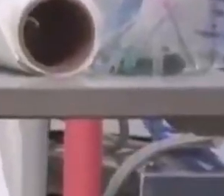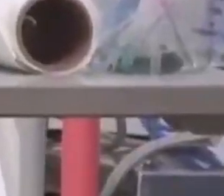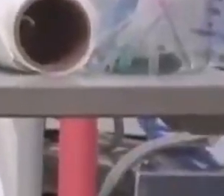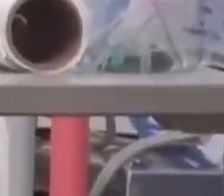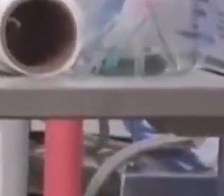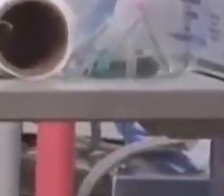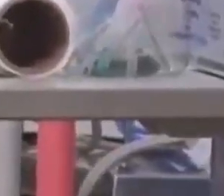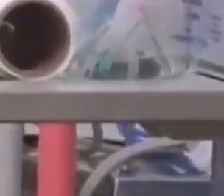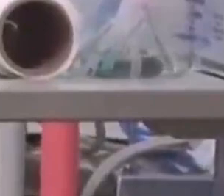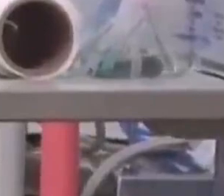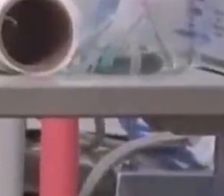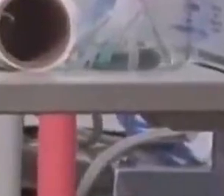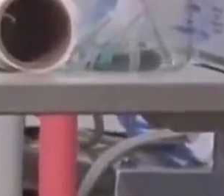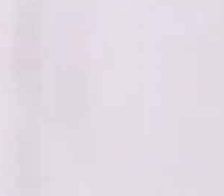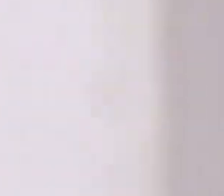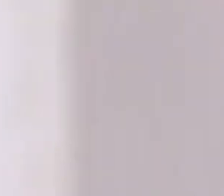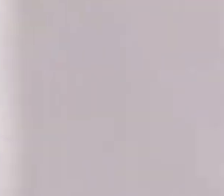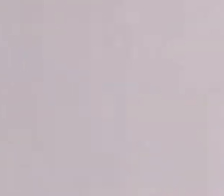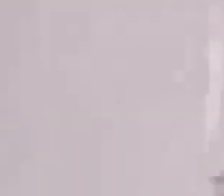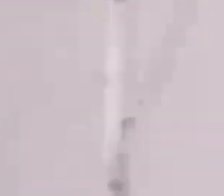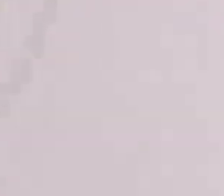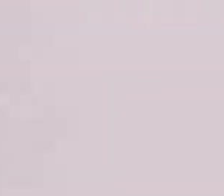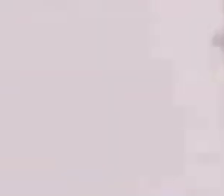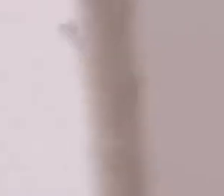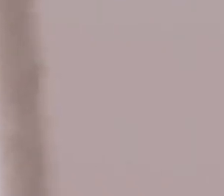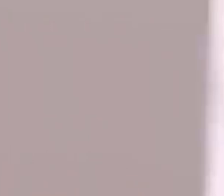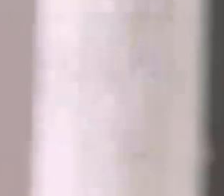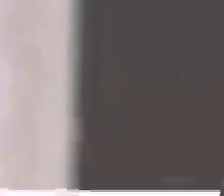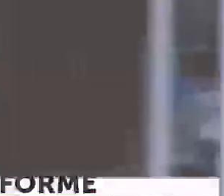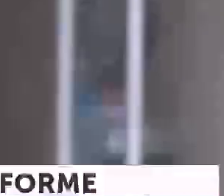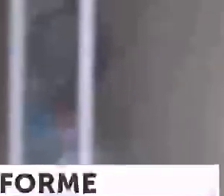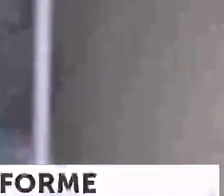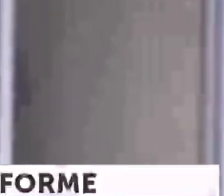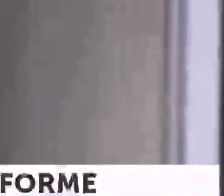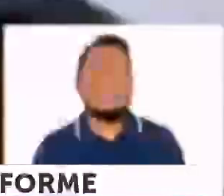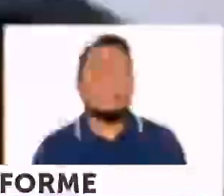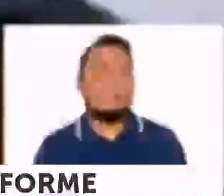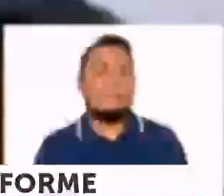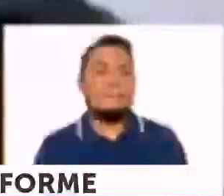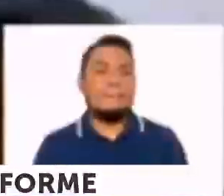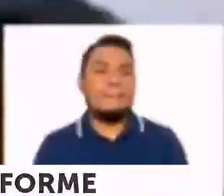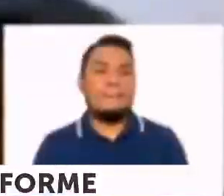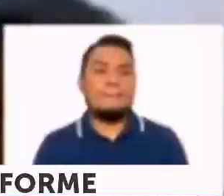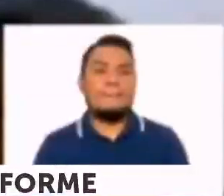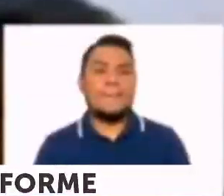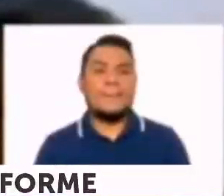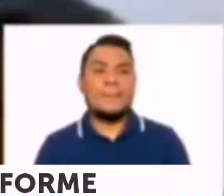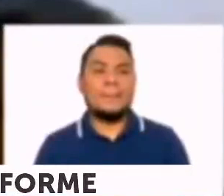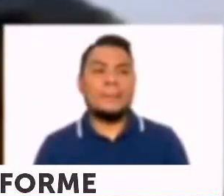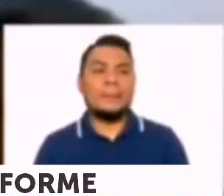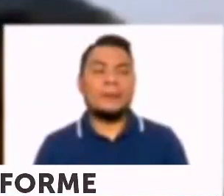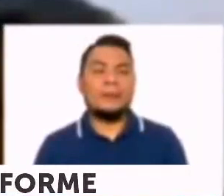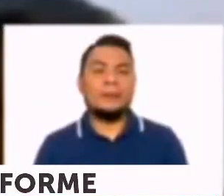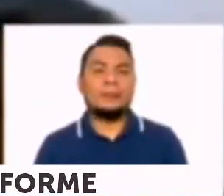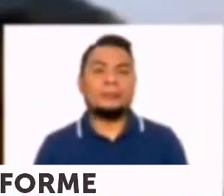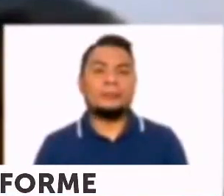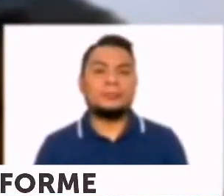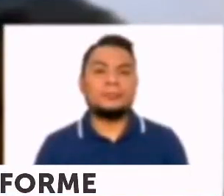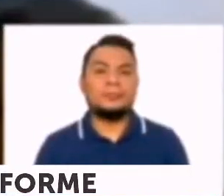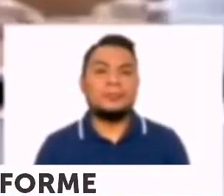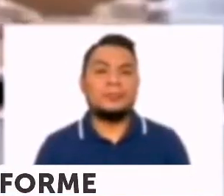el país, el ministro de Salud descartó que el gobierno vaya a adquirir dicho fármaco. Durante su presentación virtual ante la